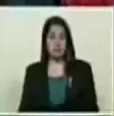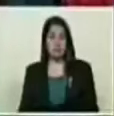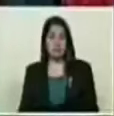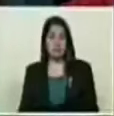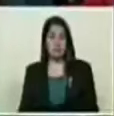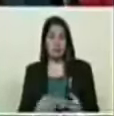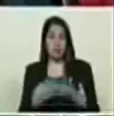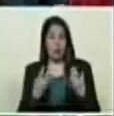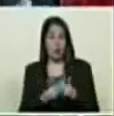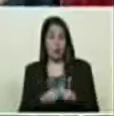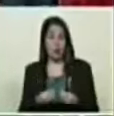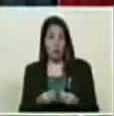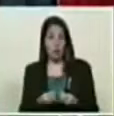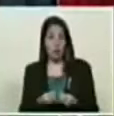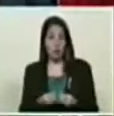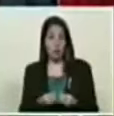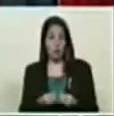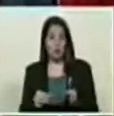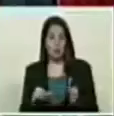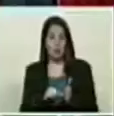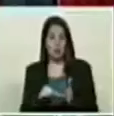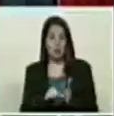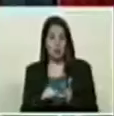Estamos cerca